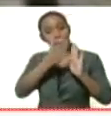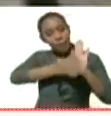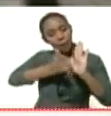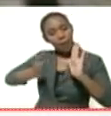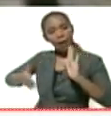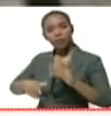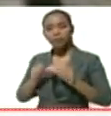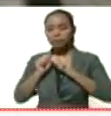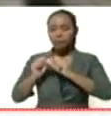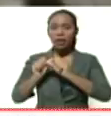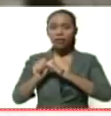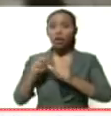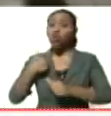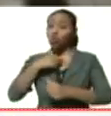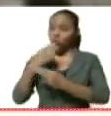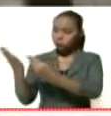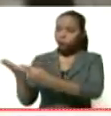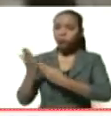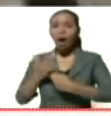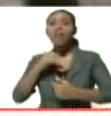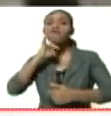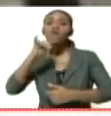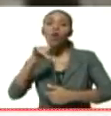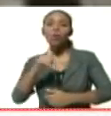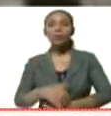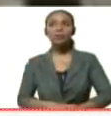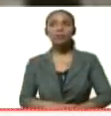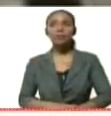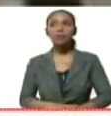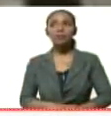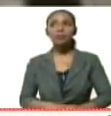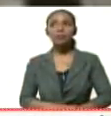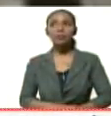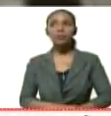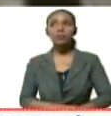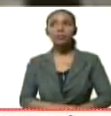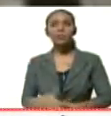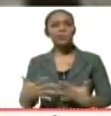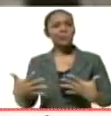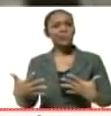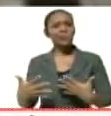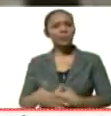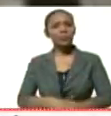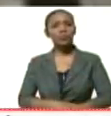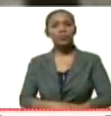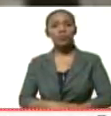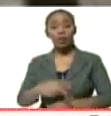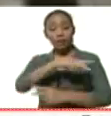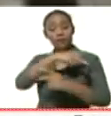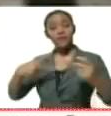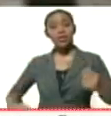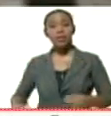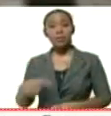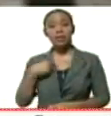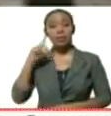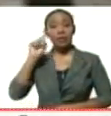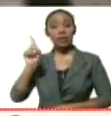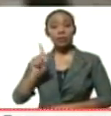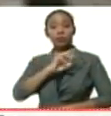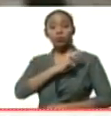permanente. Hoy he recibido el informe de la vicepresidenta